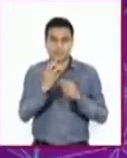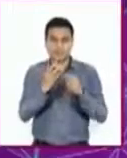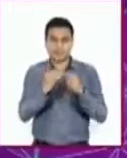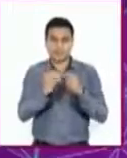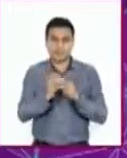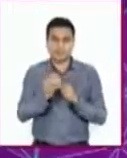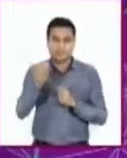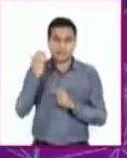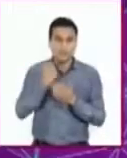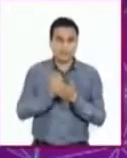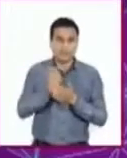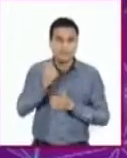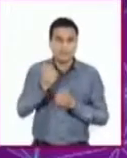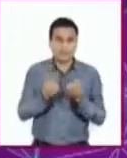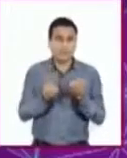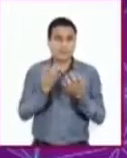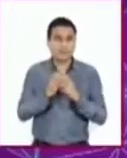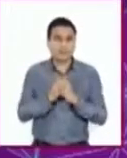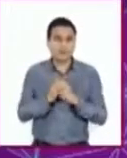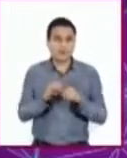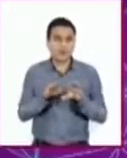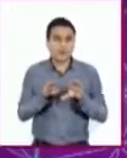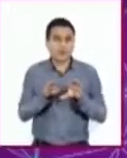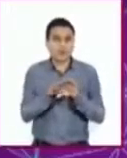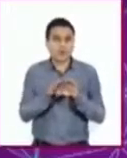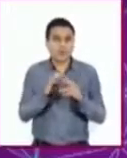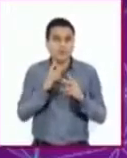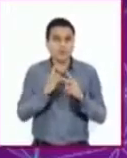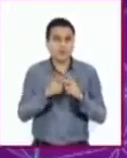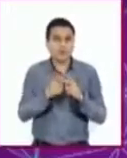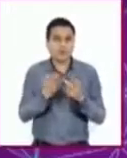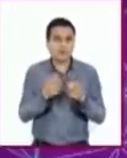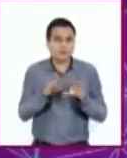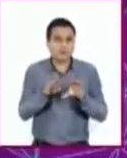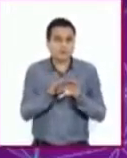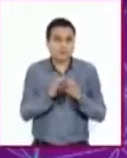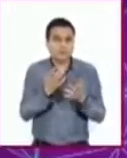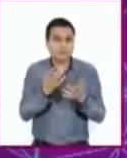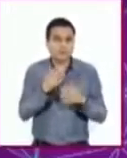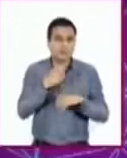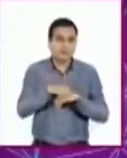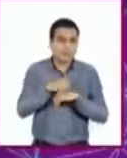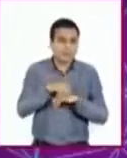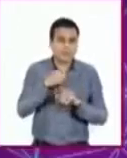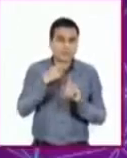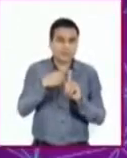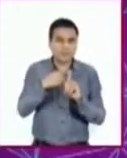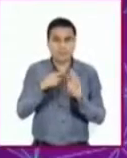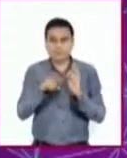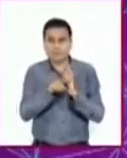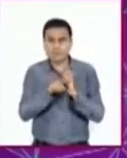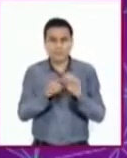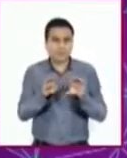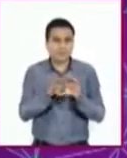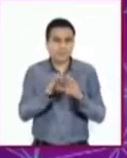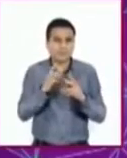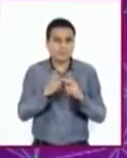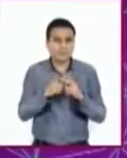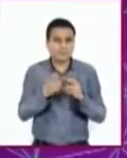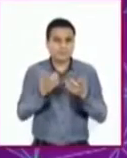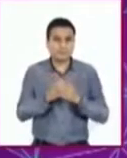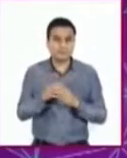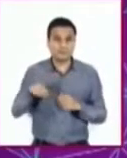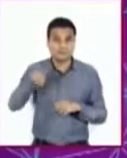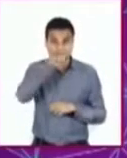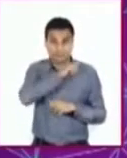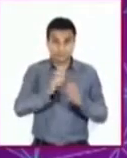¿Cuánto pagó en total? ¿Qué operación de números positivos y negativos permite resolver la situación?